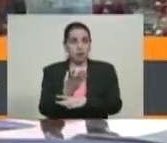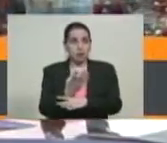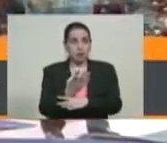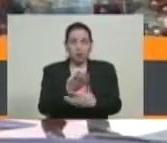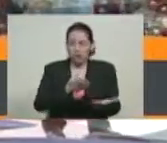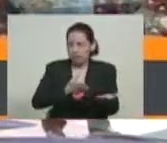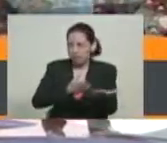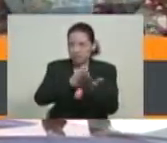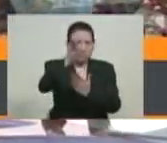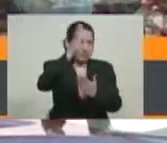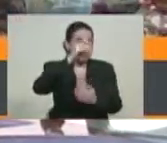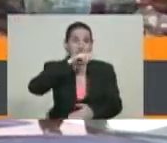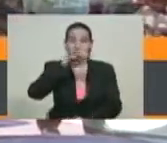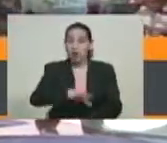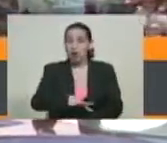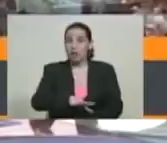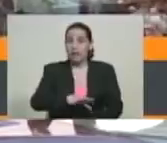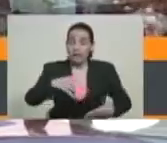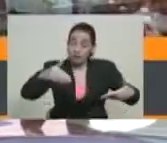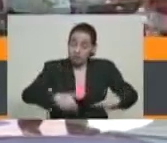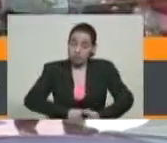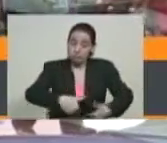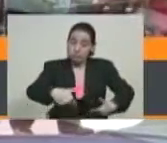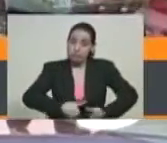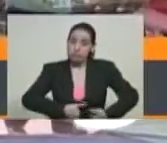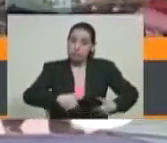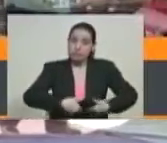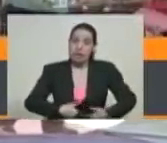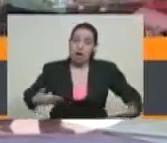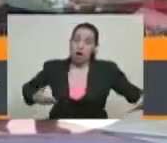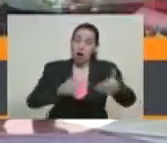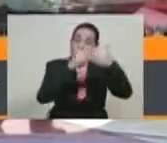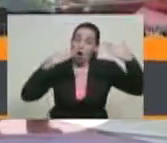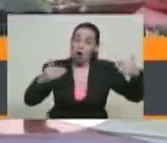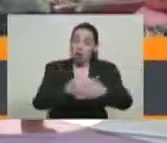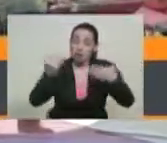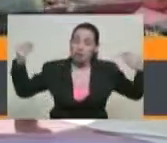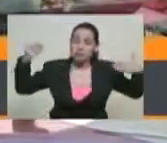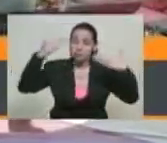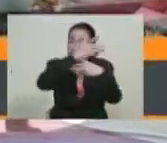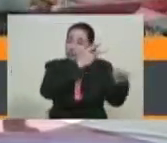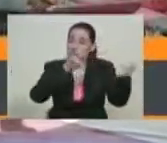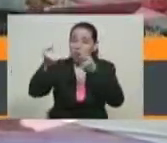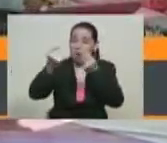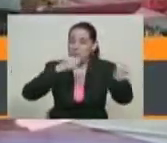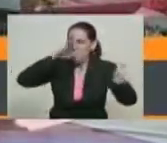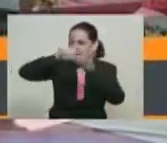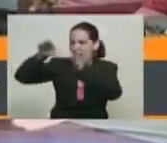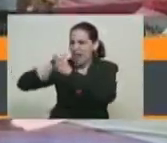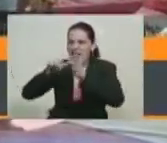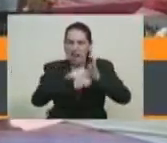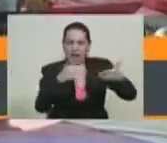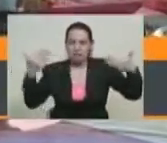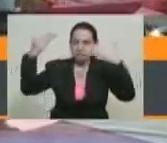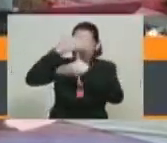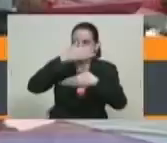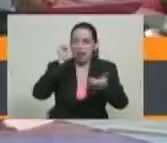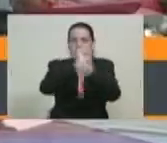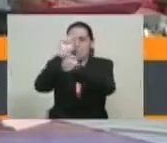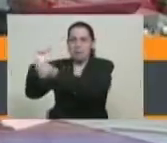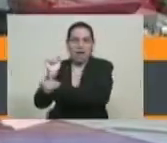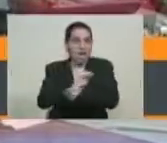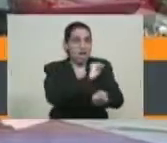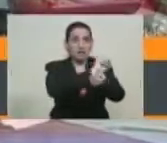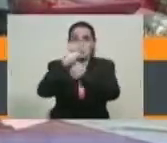cruzada histórica de lucha contra las mafias criminales de la economía, contra las mafias de machaqueros, y yo